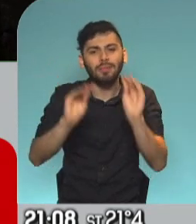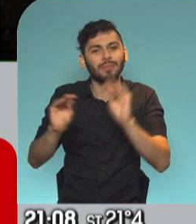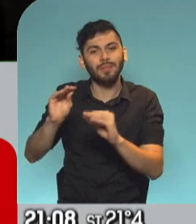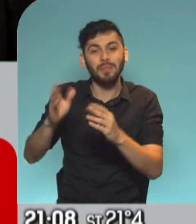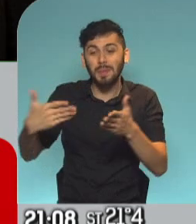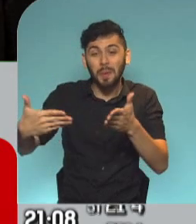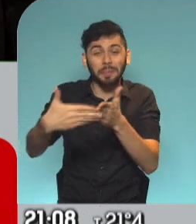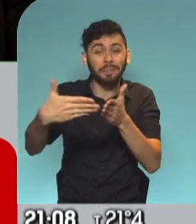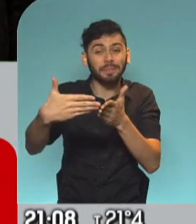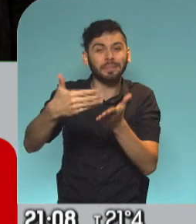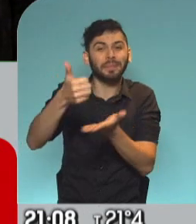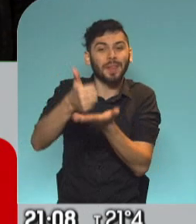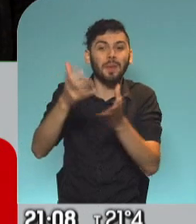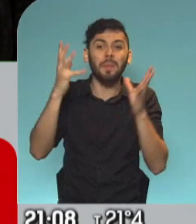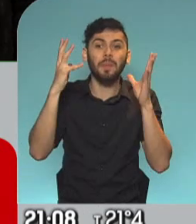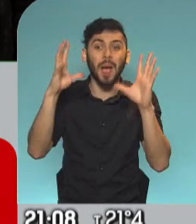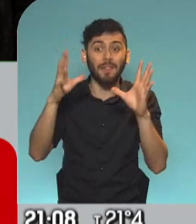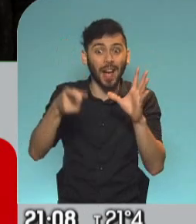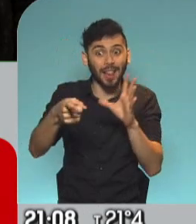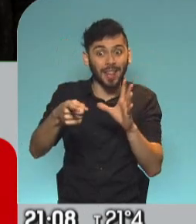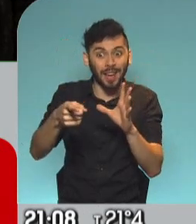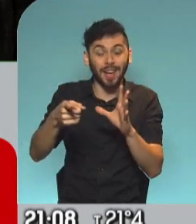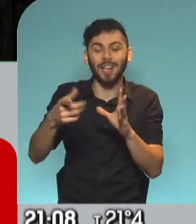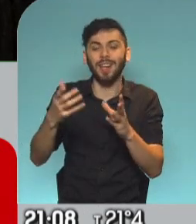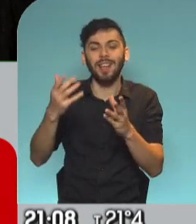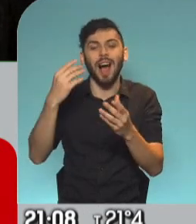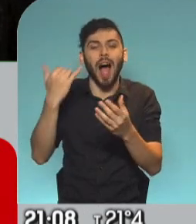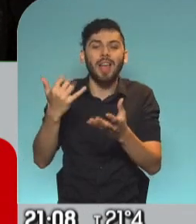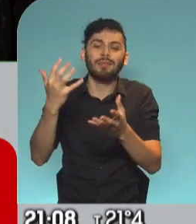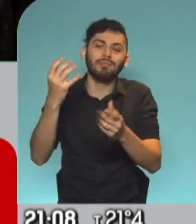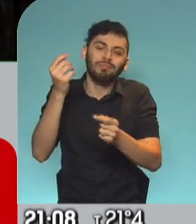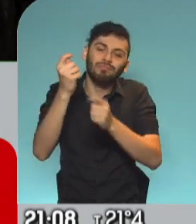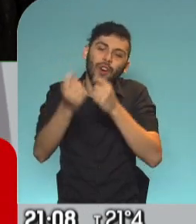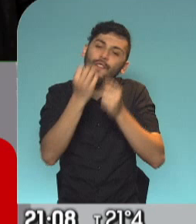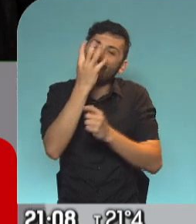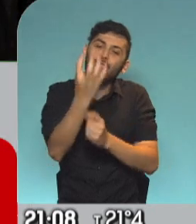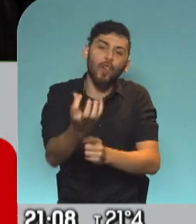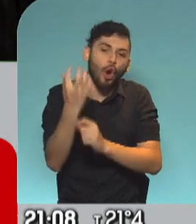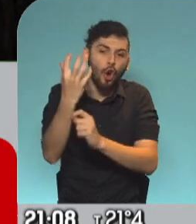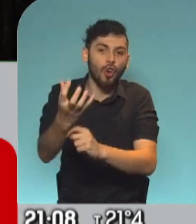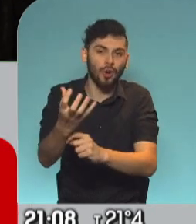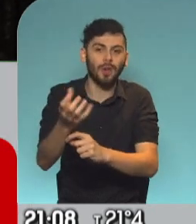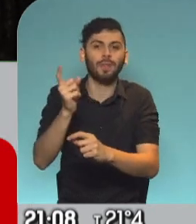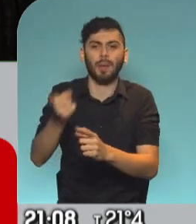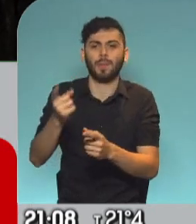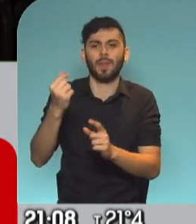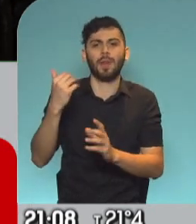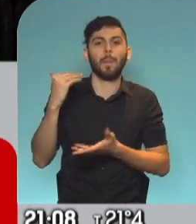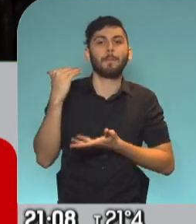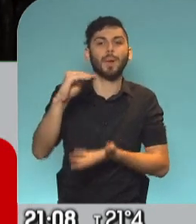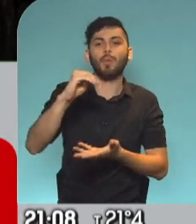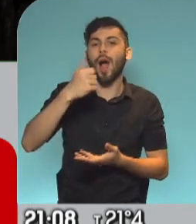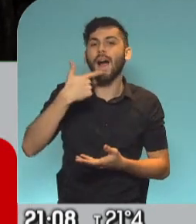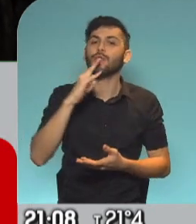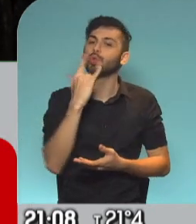propia estatua de la criatura, que es Mafalda en la ciudad de Buenos Aires, en San Telmo, premio Príncipe de Asturias a la